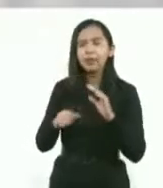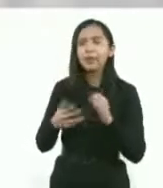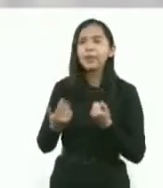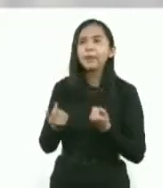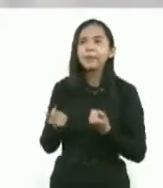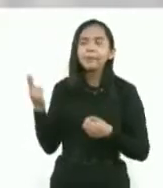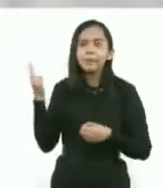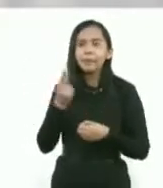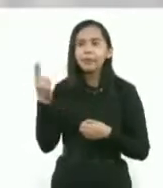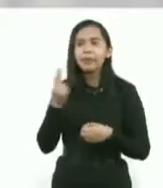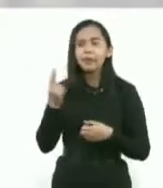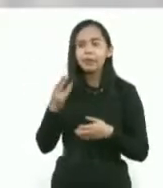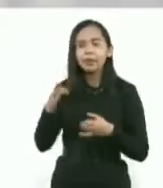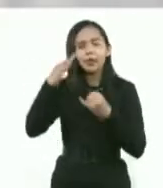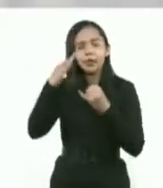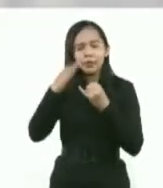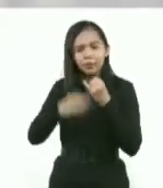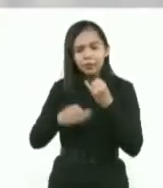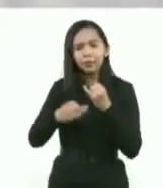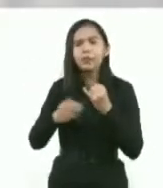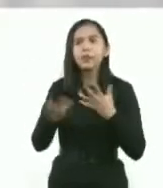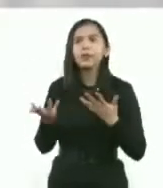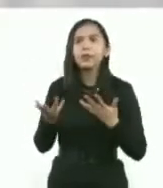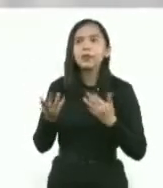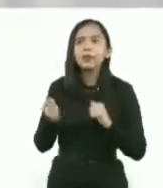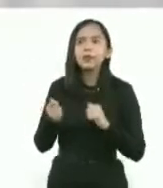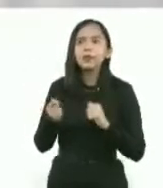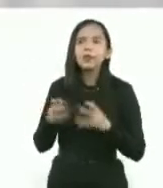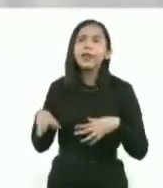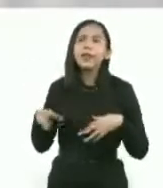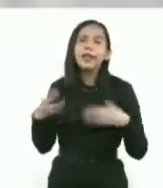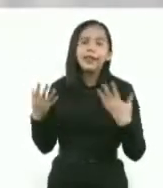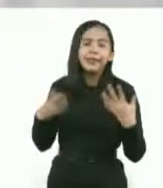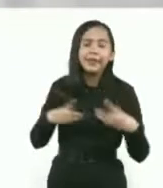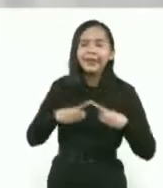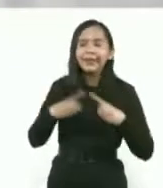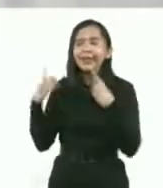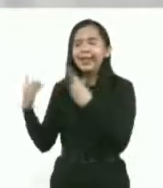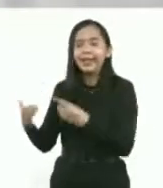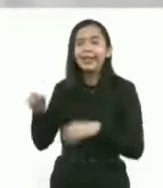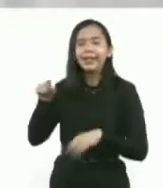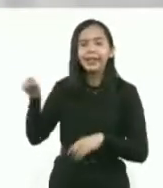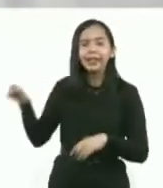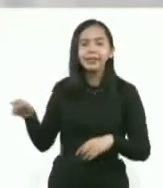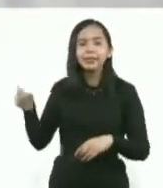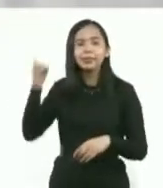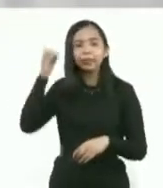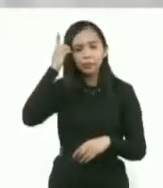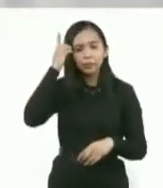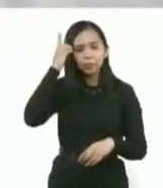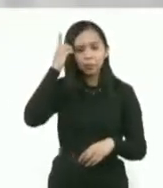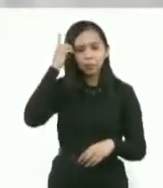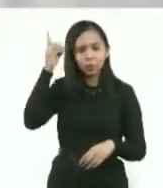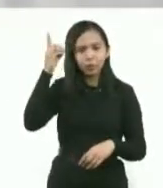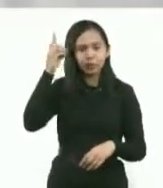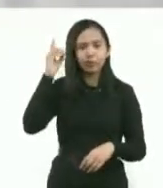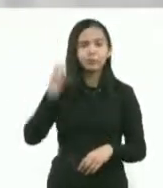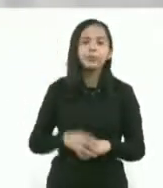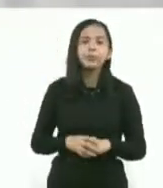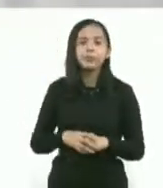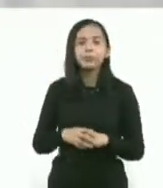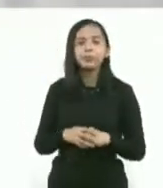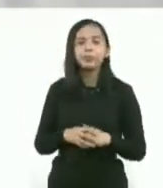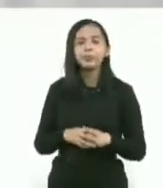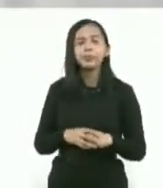llegar a su fin último, que es regresarle el inmueble a su verdadero dueño. O en el caso en que sea un inmueble que